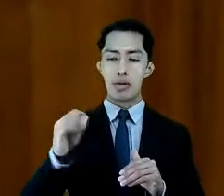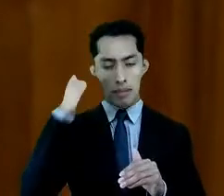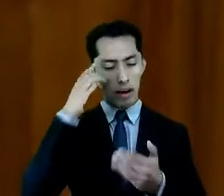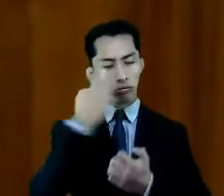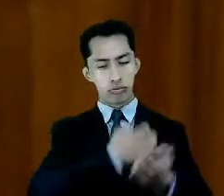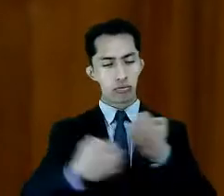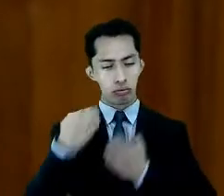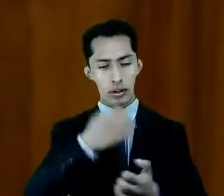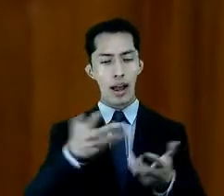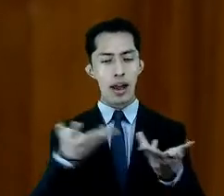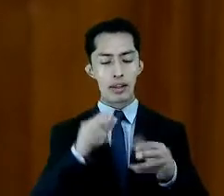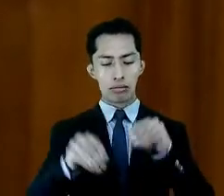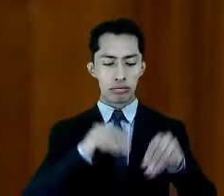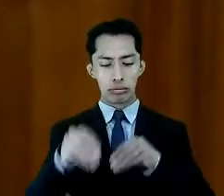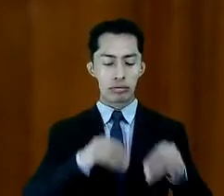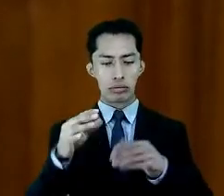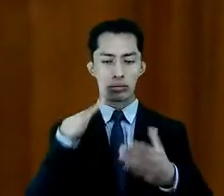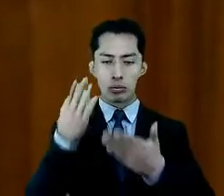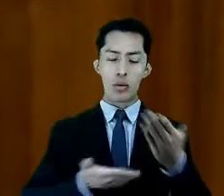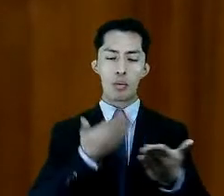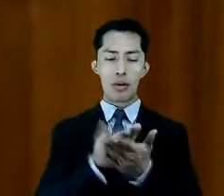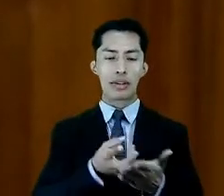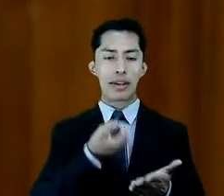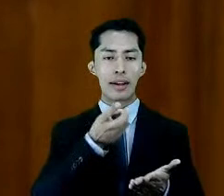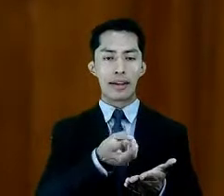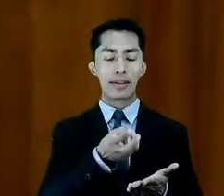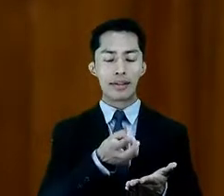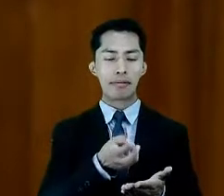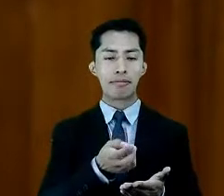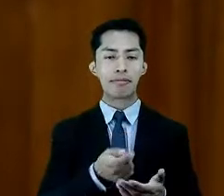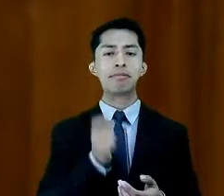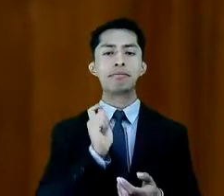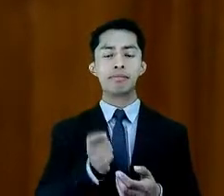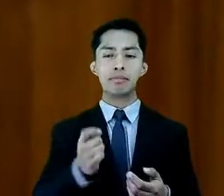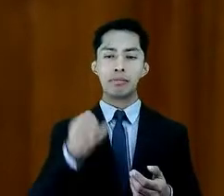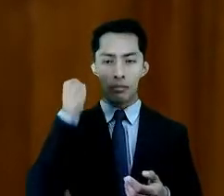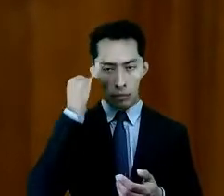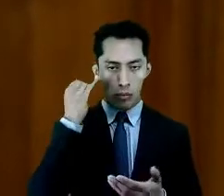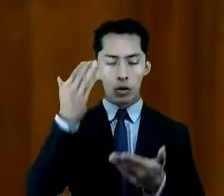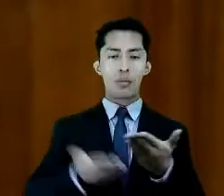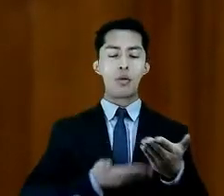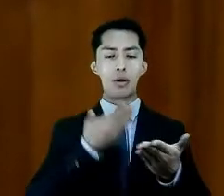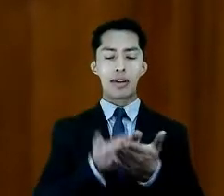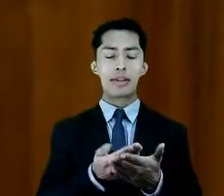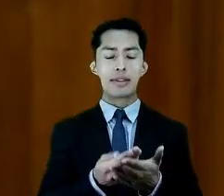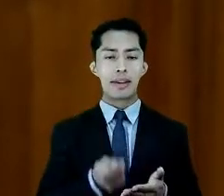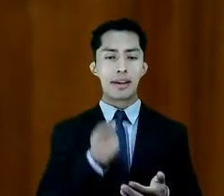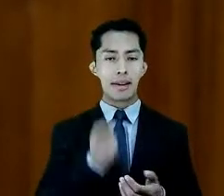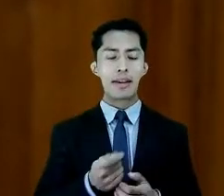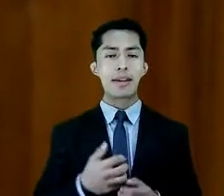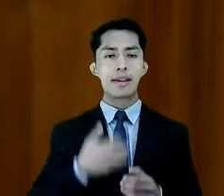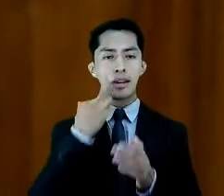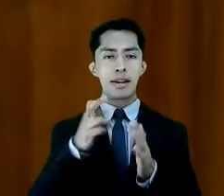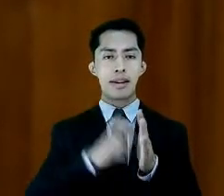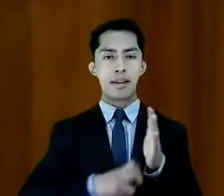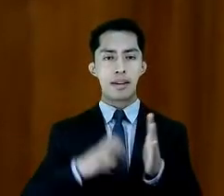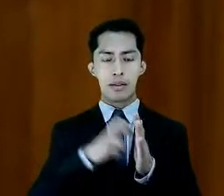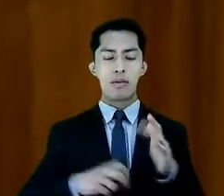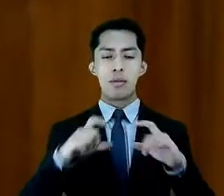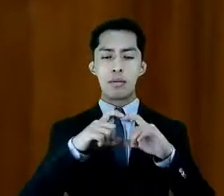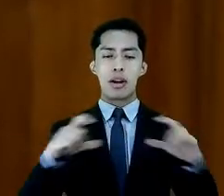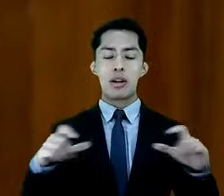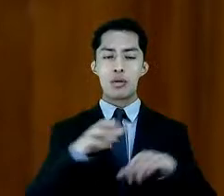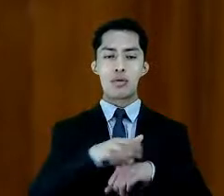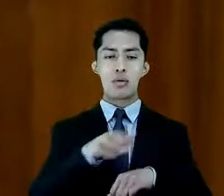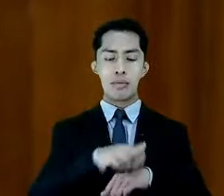estudio y elaboración del dictamen correspondiente, la iniciativa con proyecto de decreto por el que se reforma la